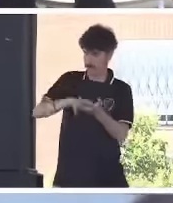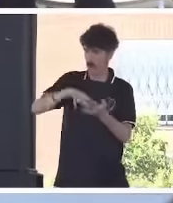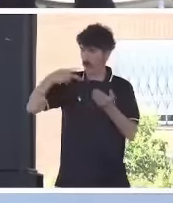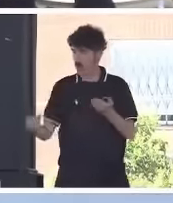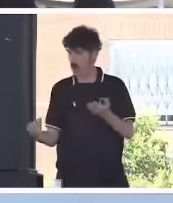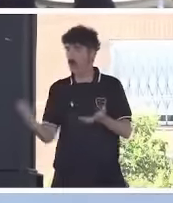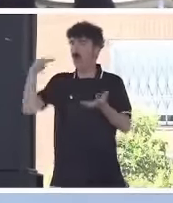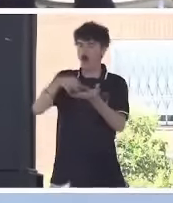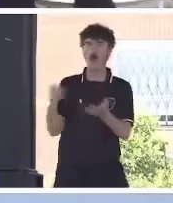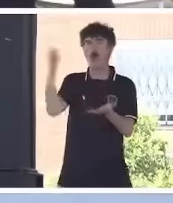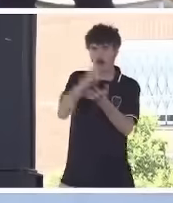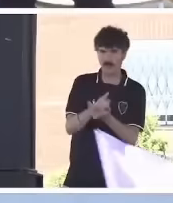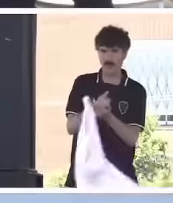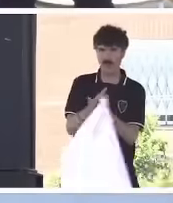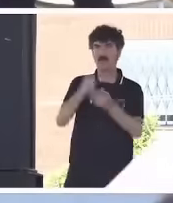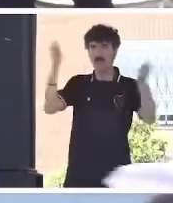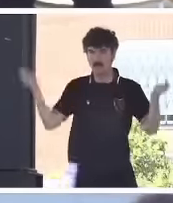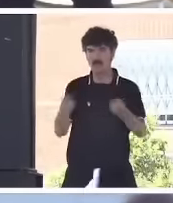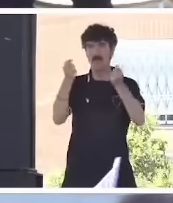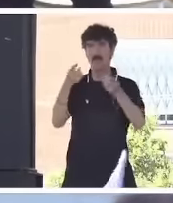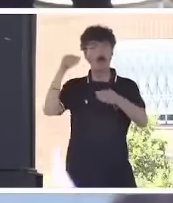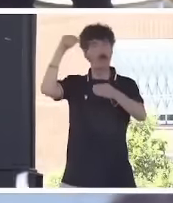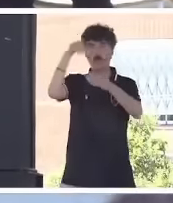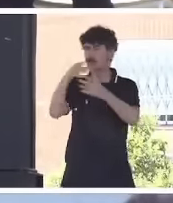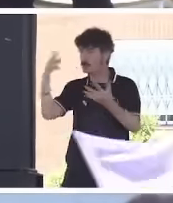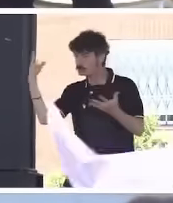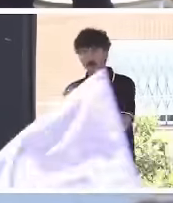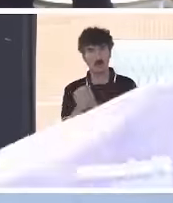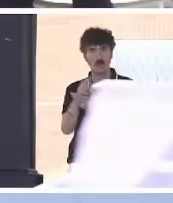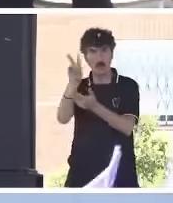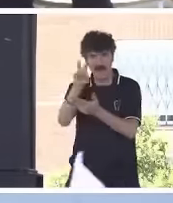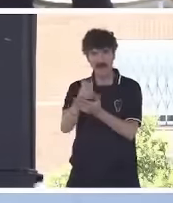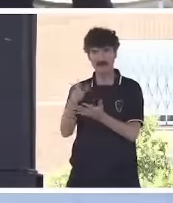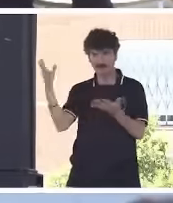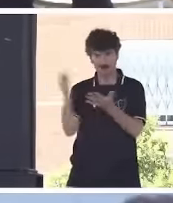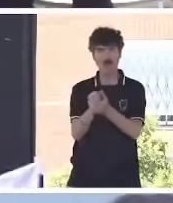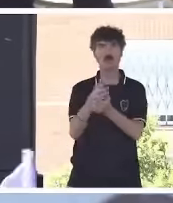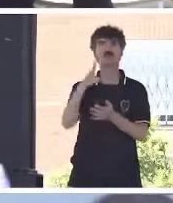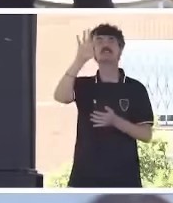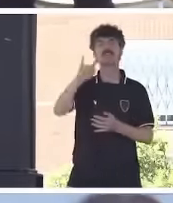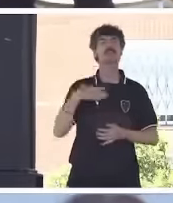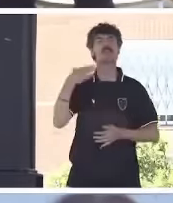a darlo todo en esta campaña, porque cada voto cuenta, compañeros y compañeras. Sí se puede.